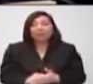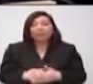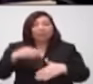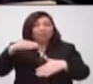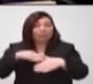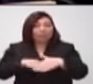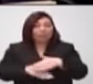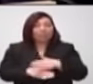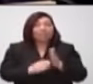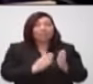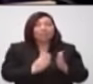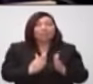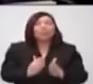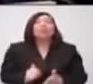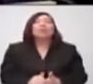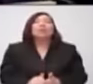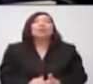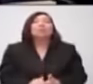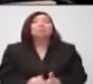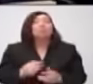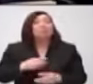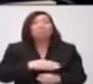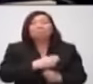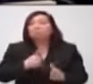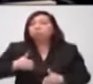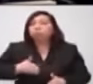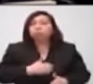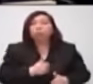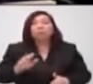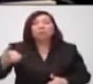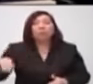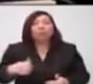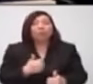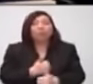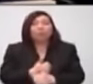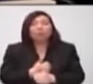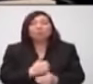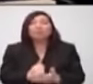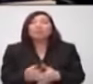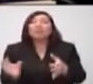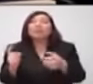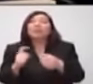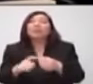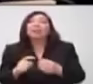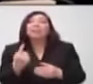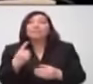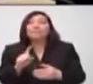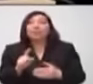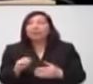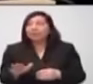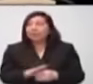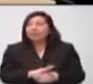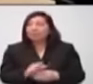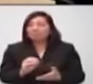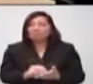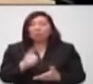túneles, en la medida que los corredores van a circular y van a llegar hasta San Juan de Lurigancho. Son obras vinculadas para abastecer a